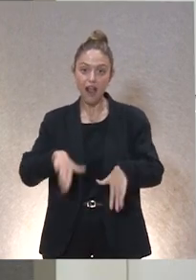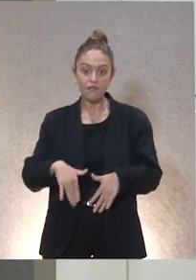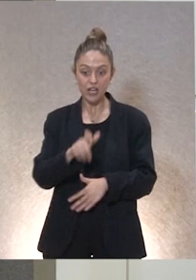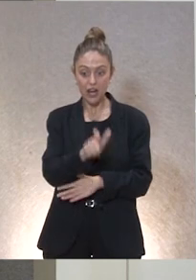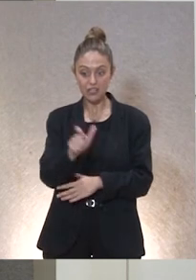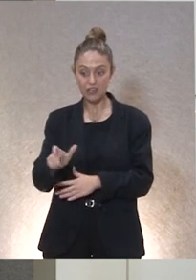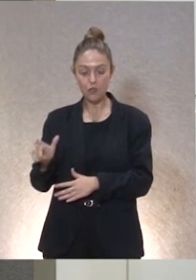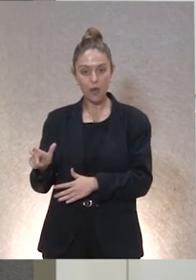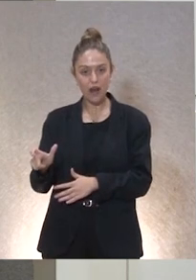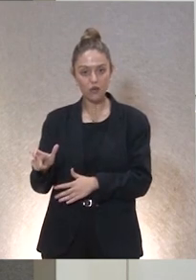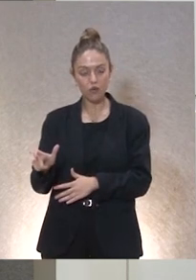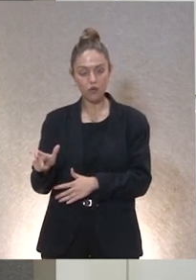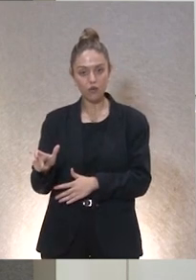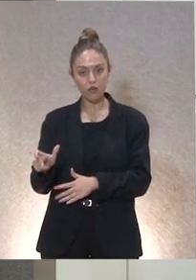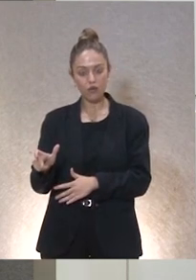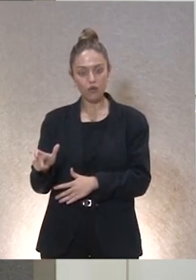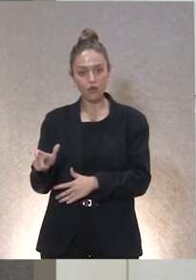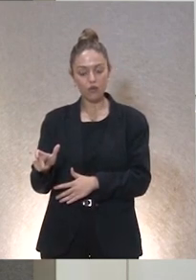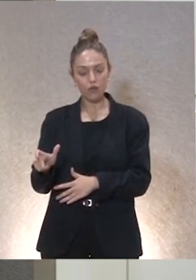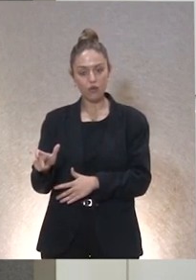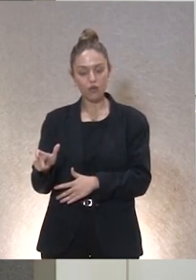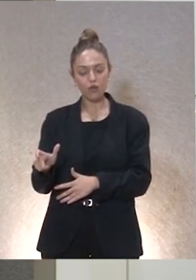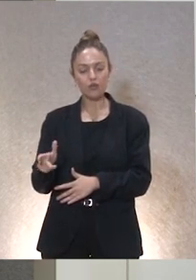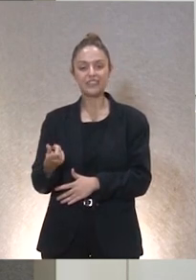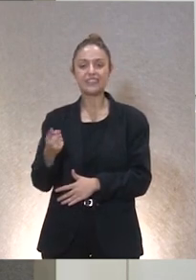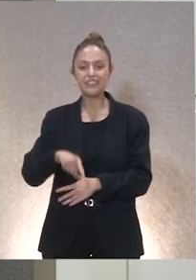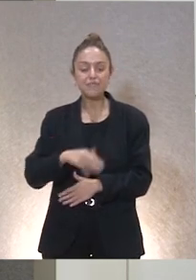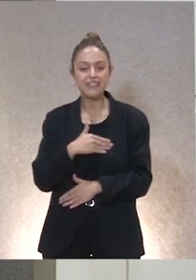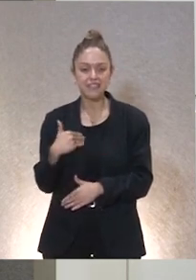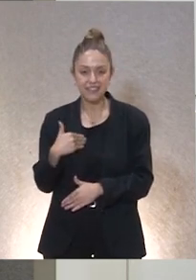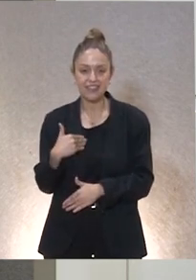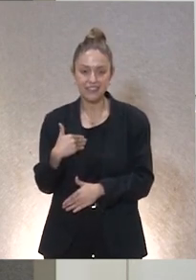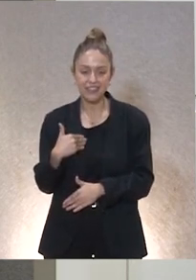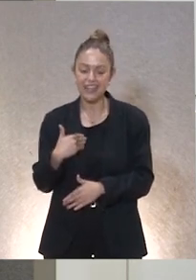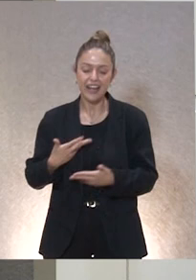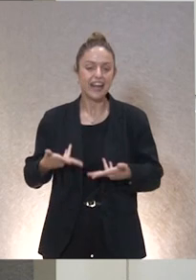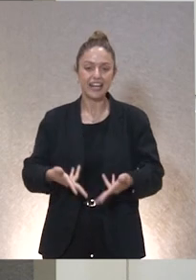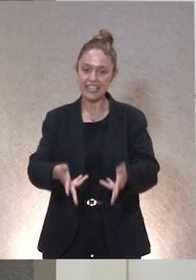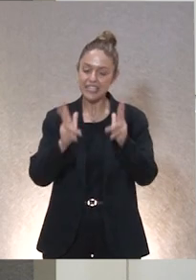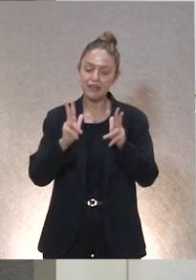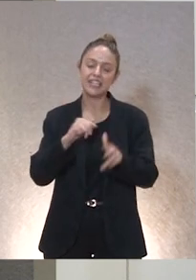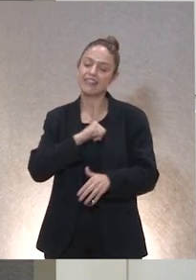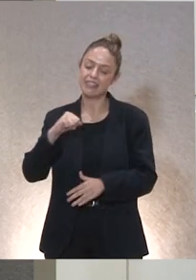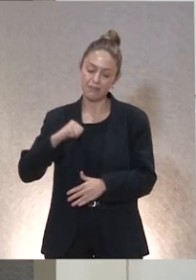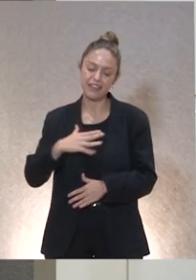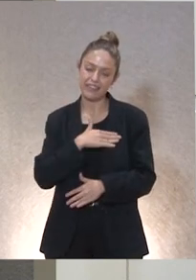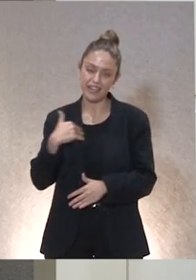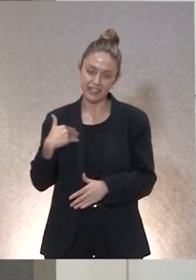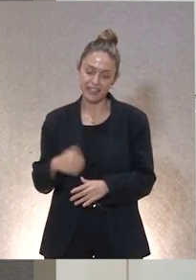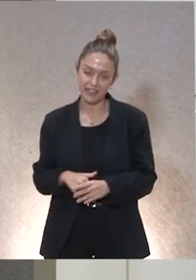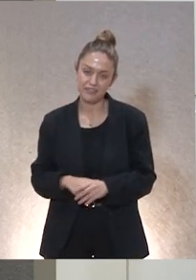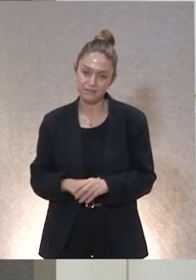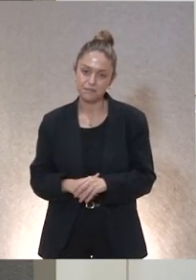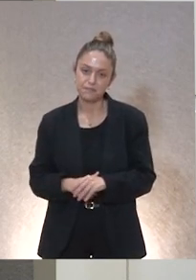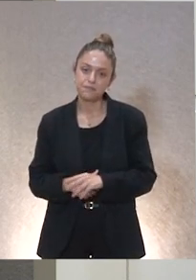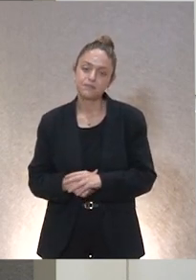est pendiente también quiere un poco de de libertad bien entendida muy bien